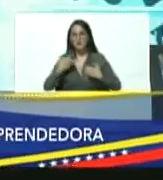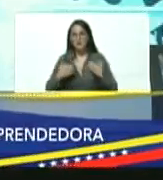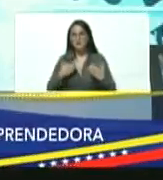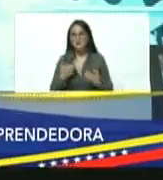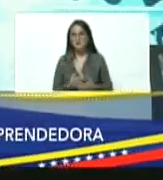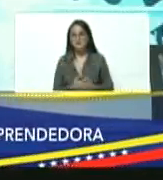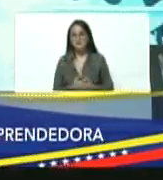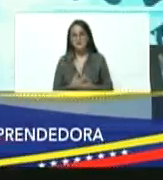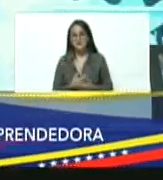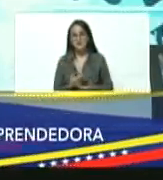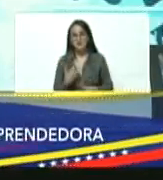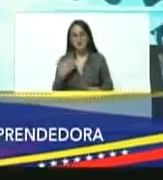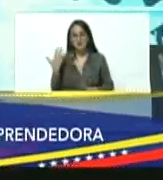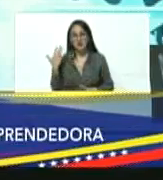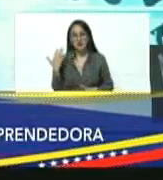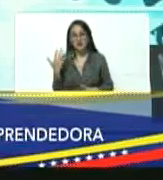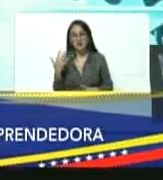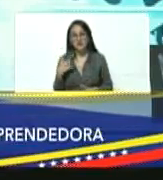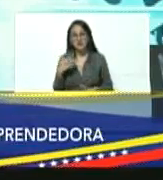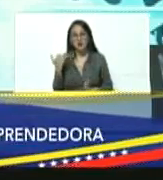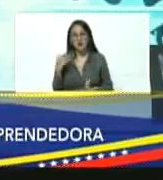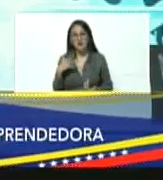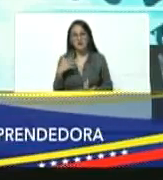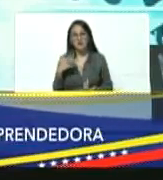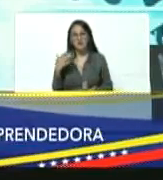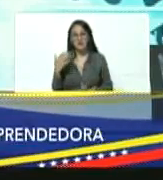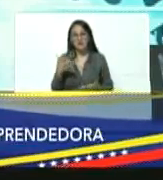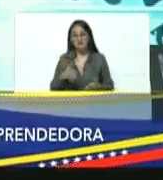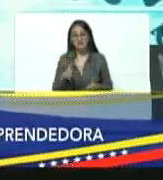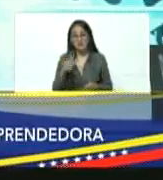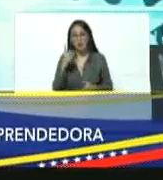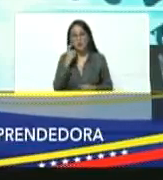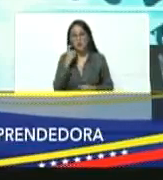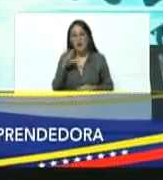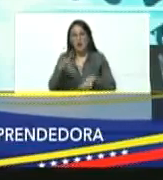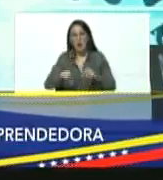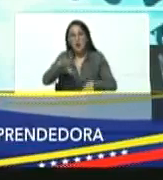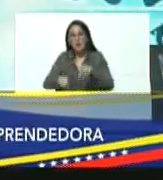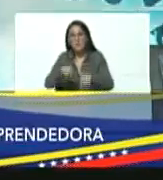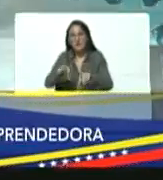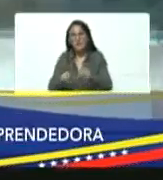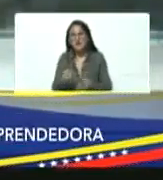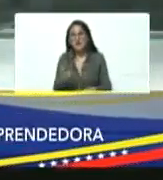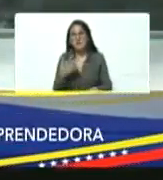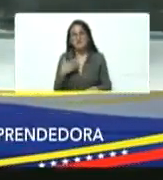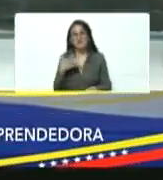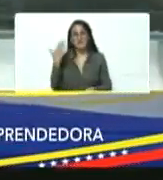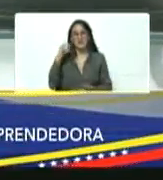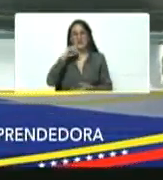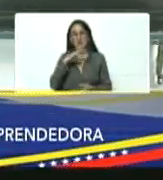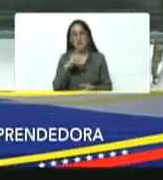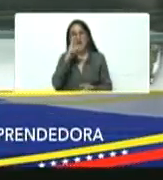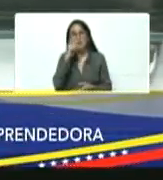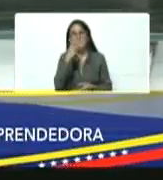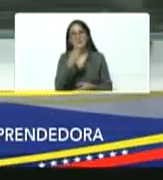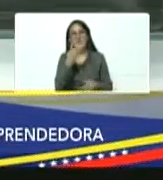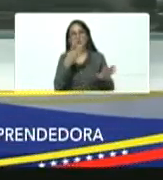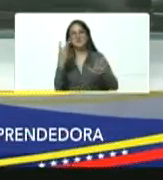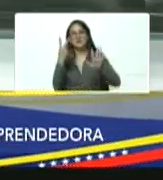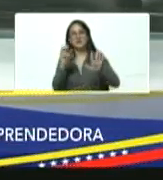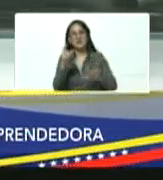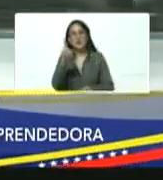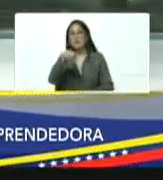porque yo soy de una generación consumista. Mi generación se levantó en los años 70, algunos de ustedes no